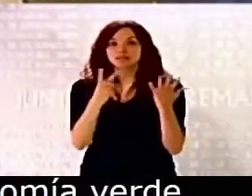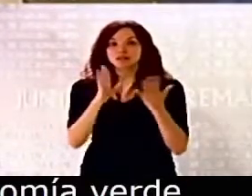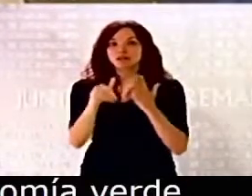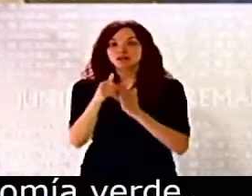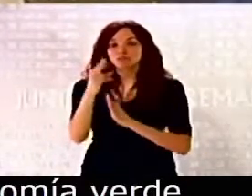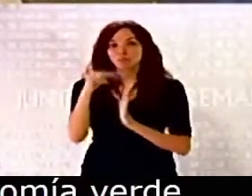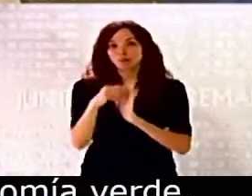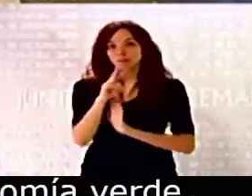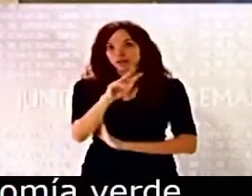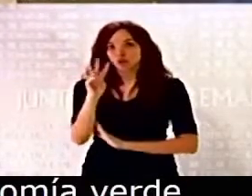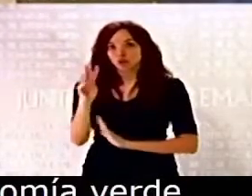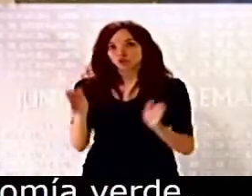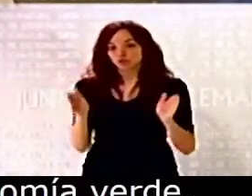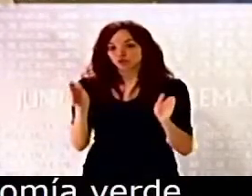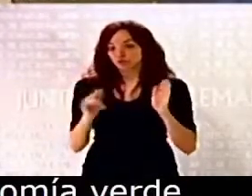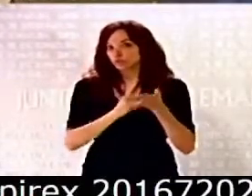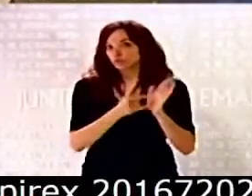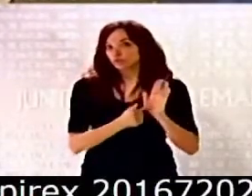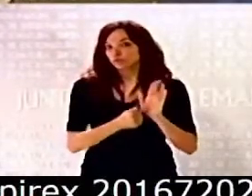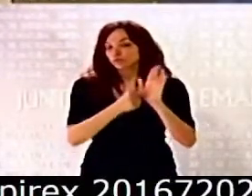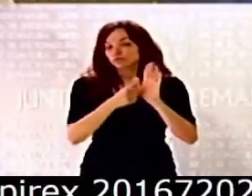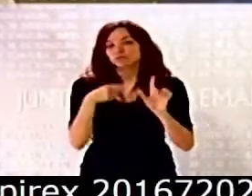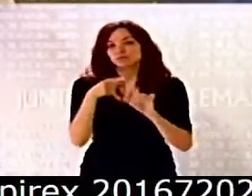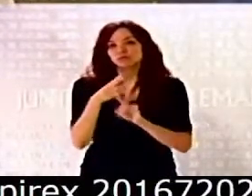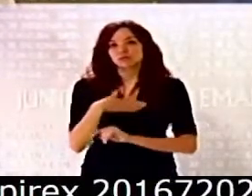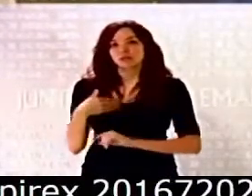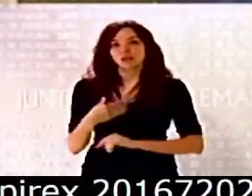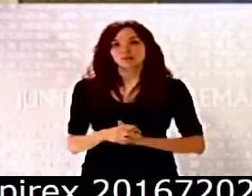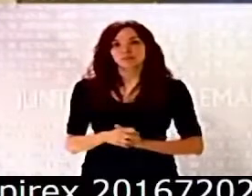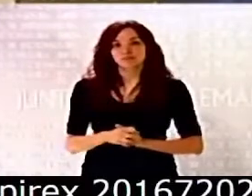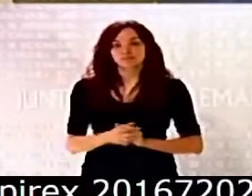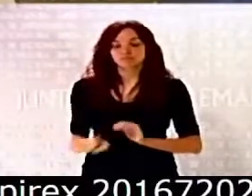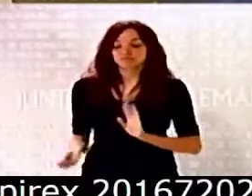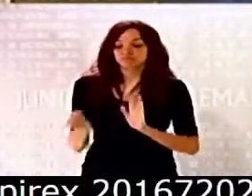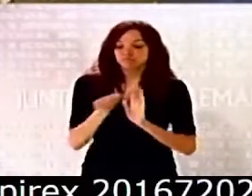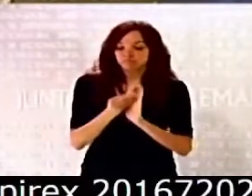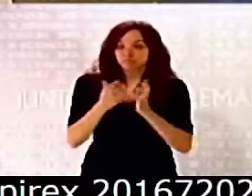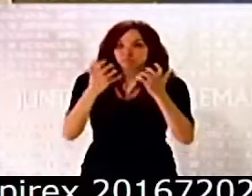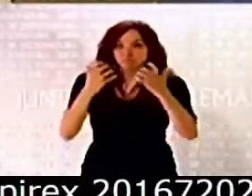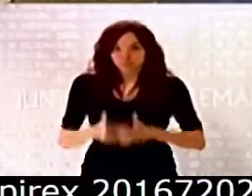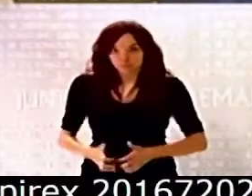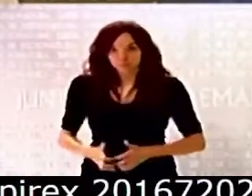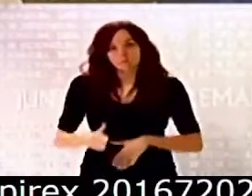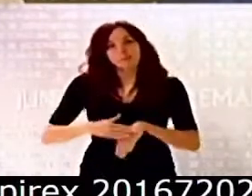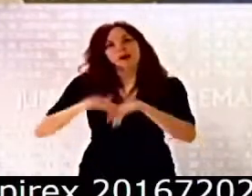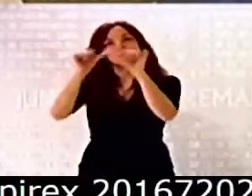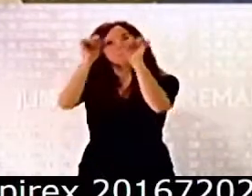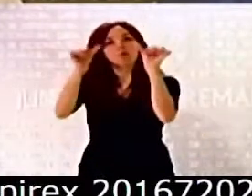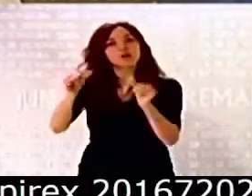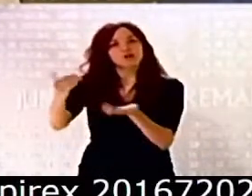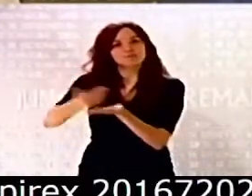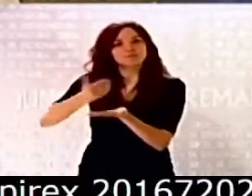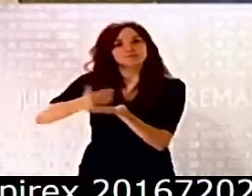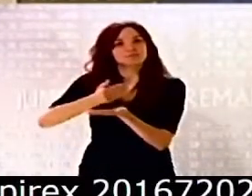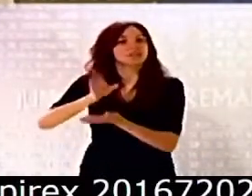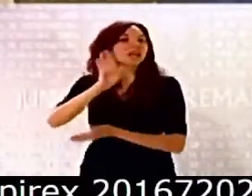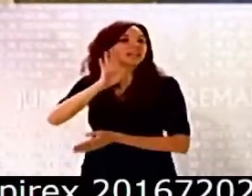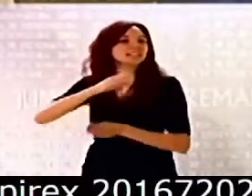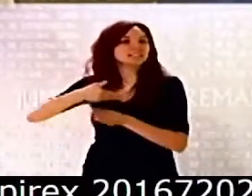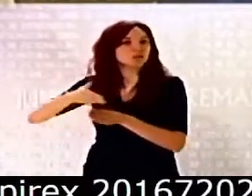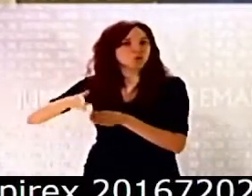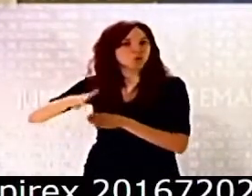2016-2022, y se trata de avanzar en su implementación y avanzar en ese modelo de recogida de residuos